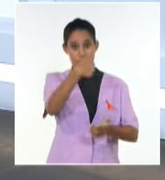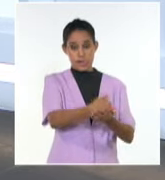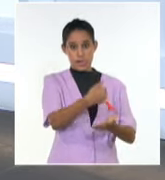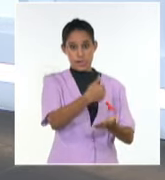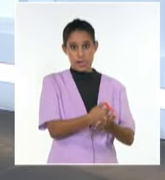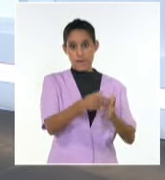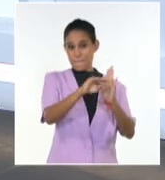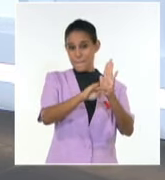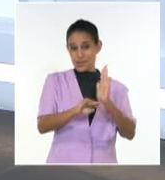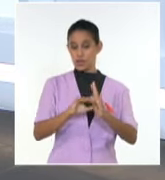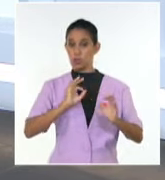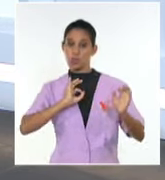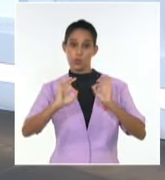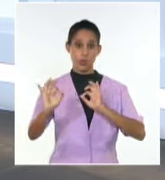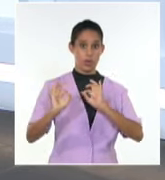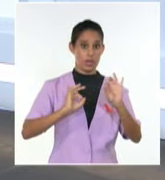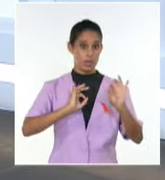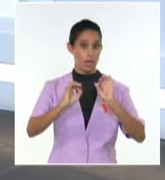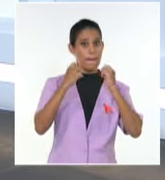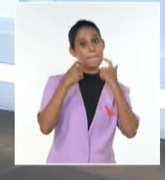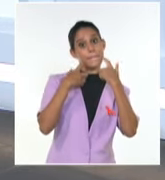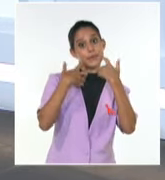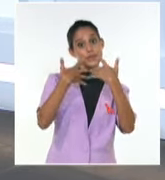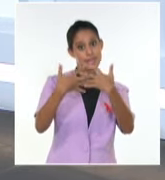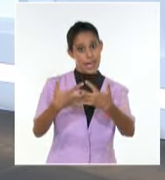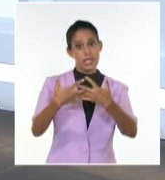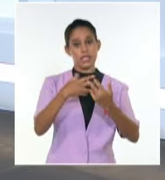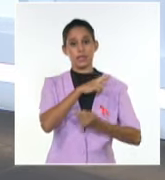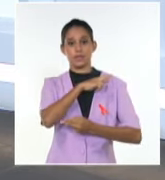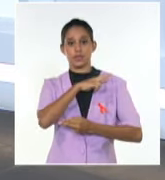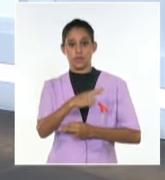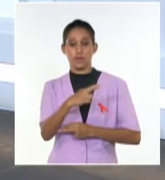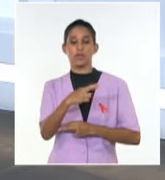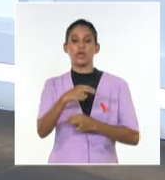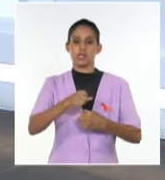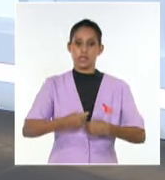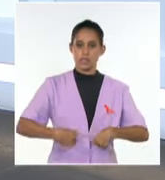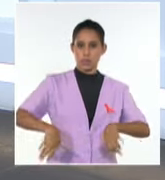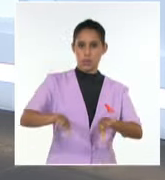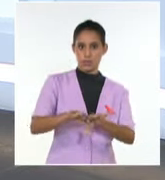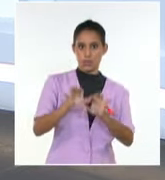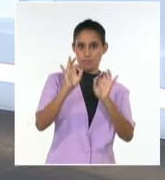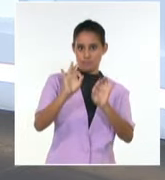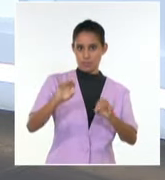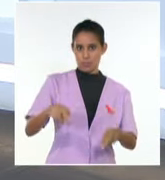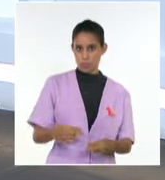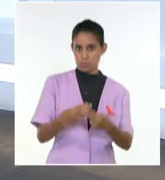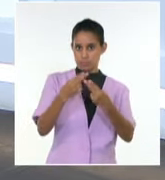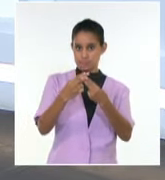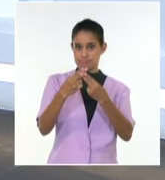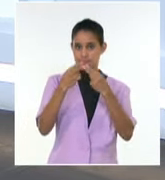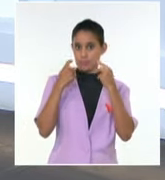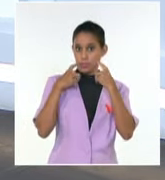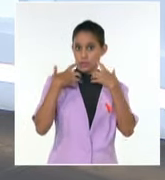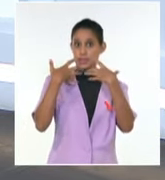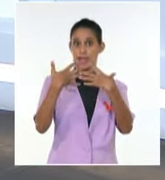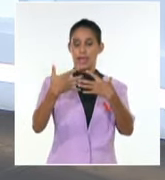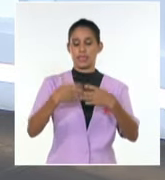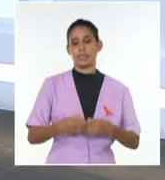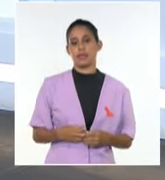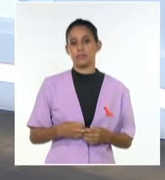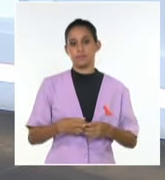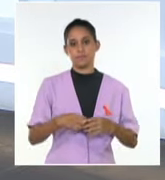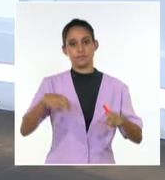seguridad responden a las exigencias de un evento de gran magnitud como este, teniendo en cuenta además que la inauguración va a tener